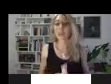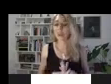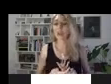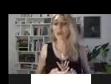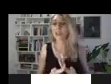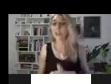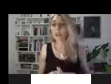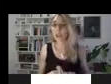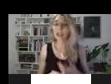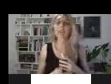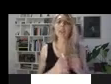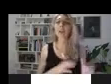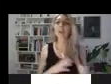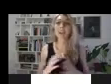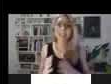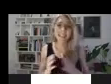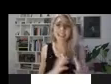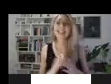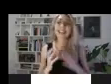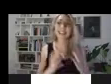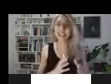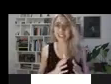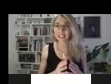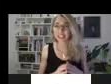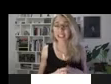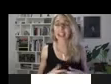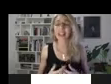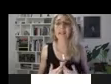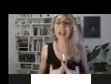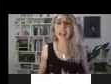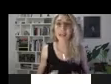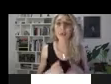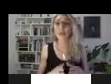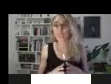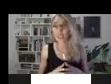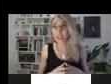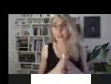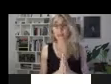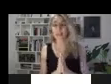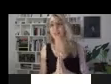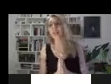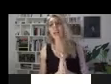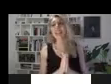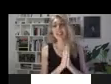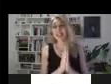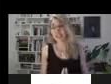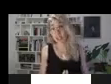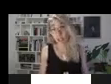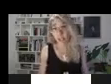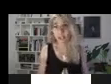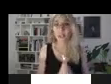del ámbito de obras históricas, pero no deja de ser interesante el mecanismo que utilizan para pensar